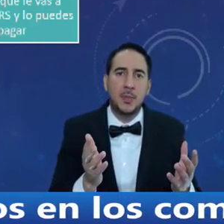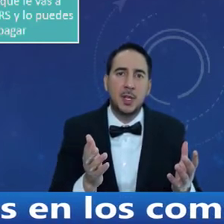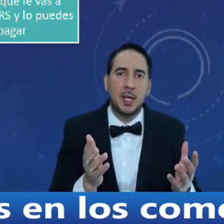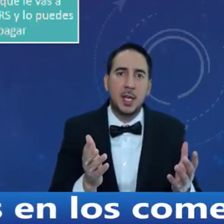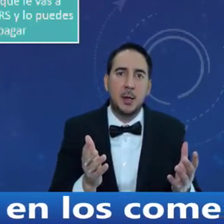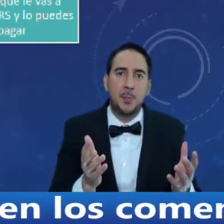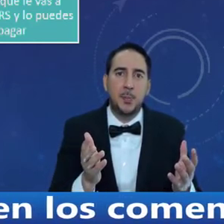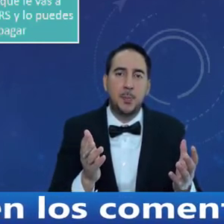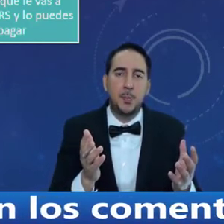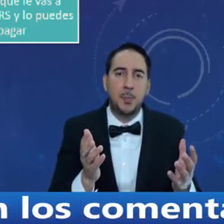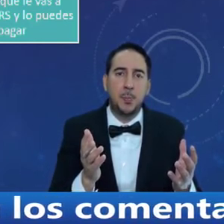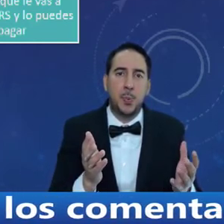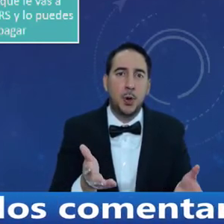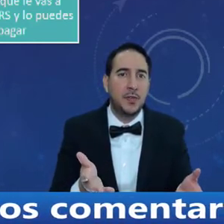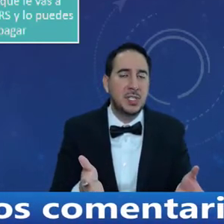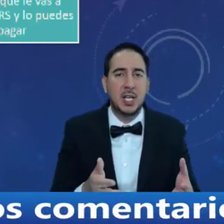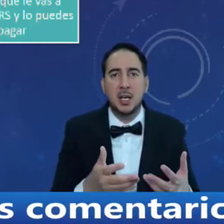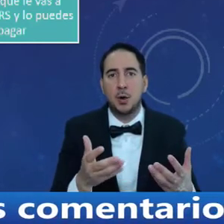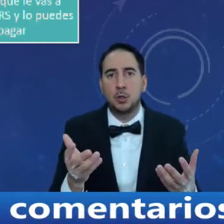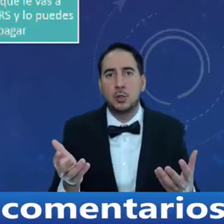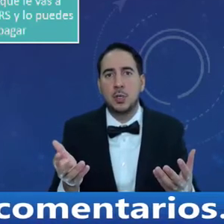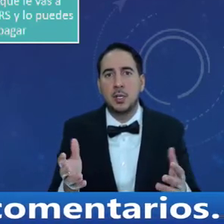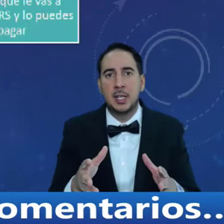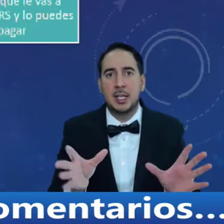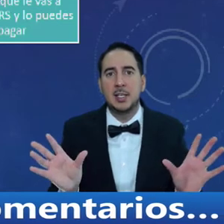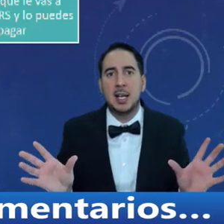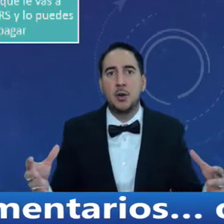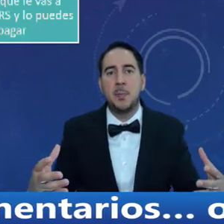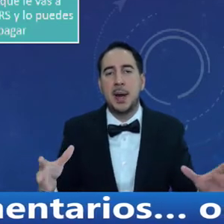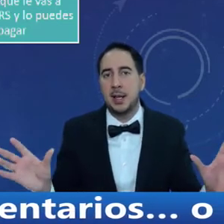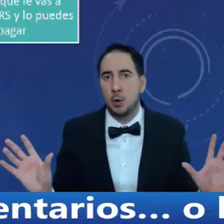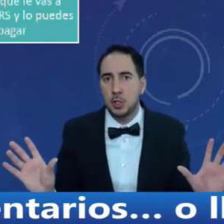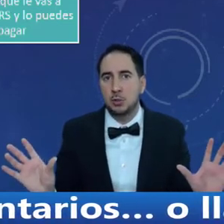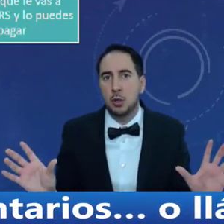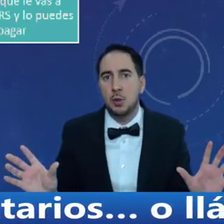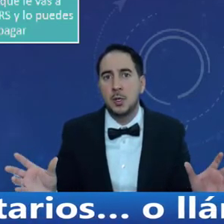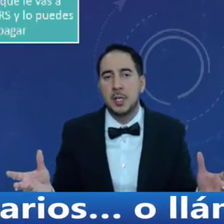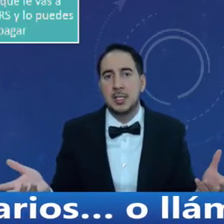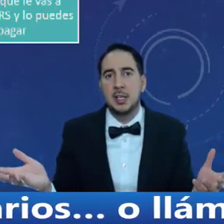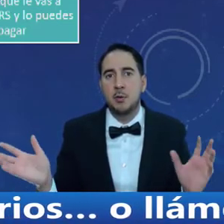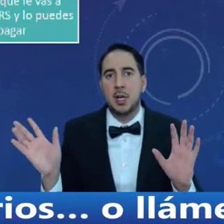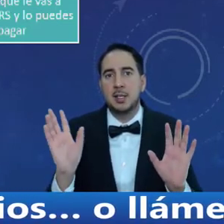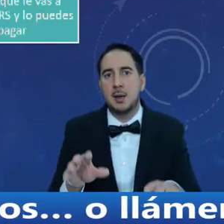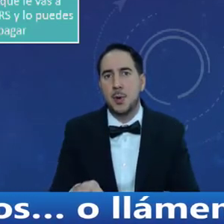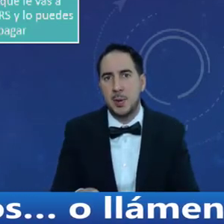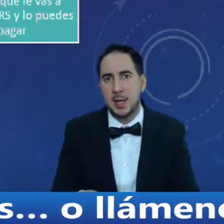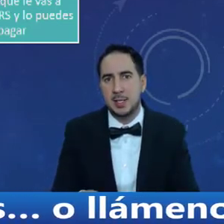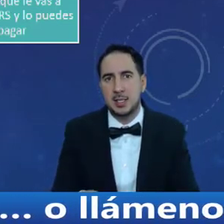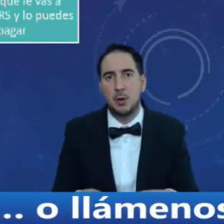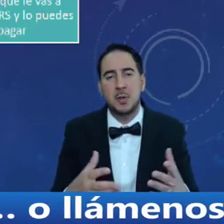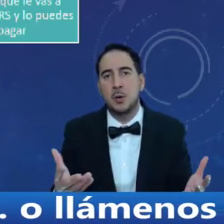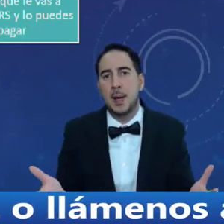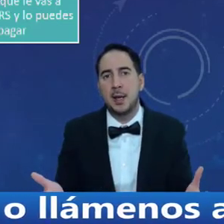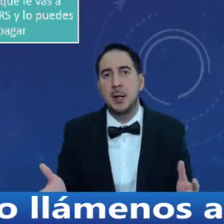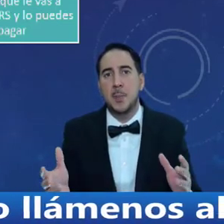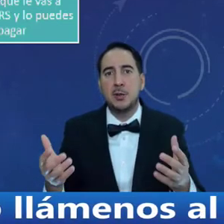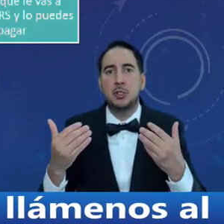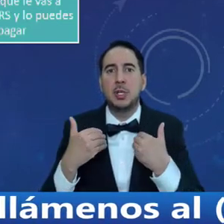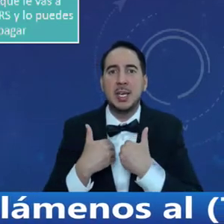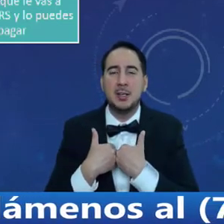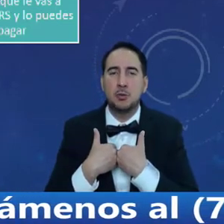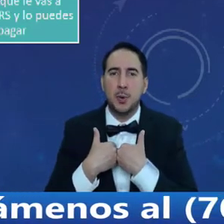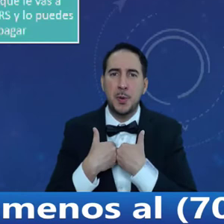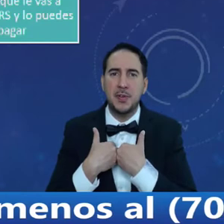te cobran por oficina. Otros te tienen salones para que los usen todos. Y si tienes un cliente, la puedes llevar a ese salón y no pagar.